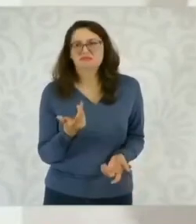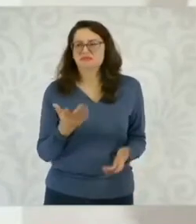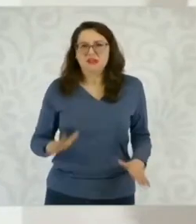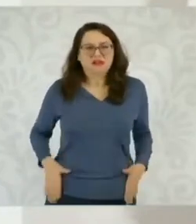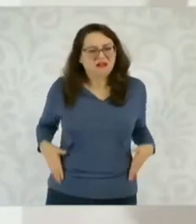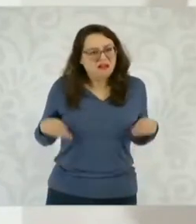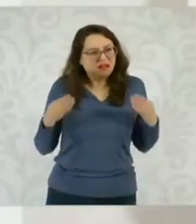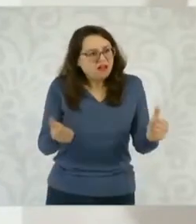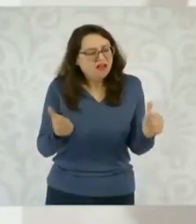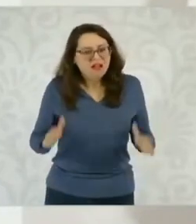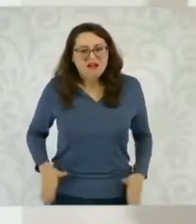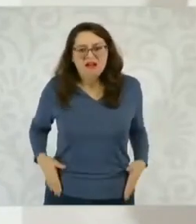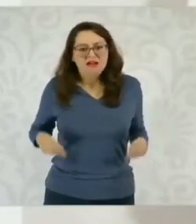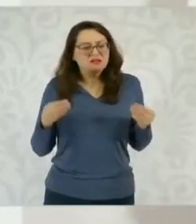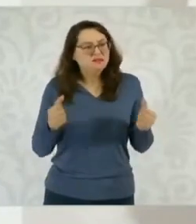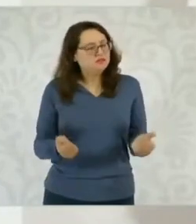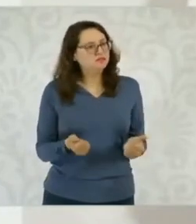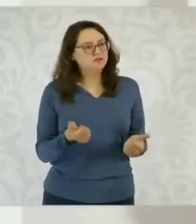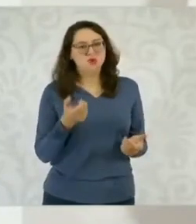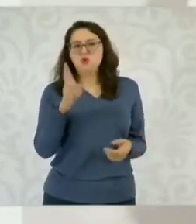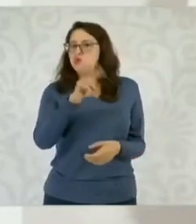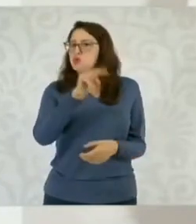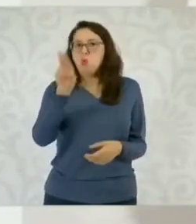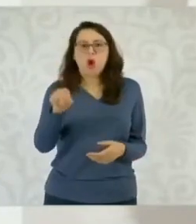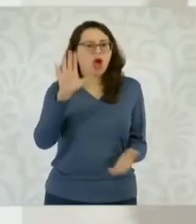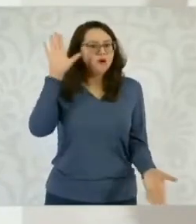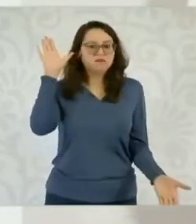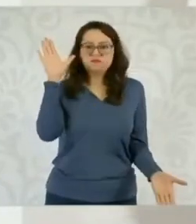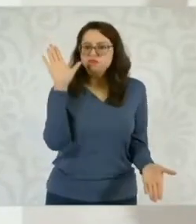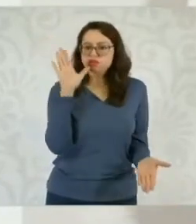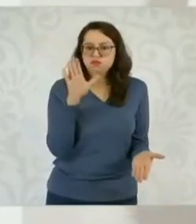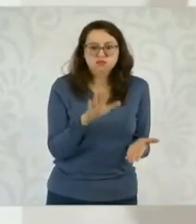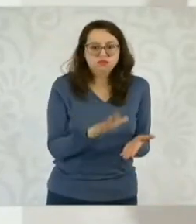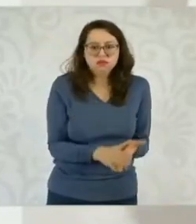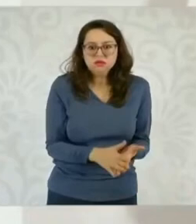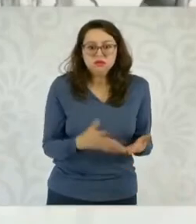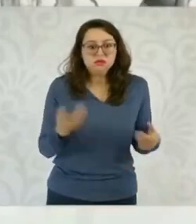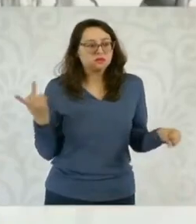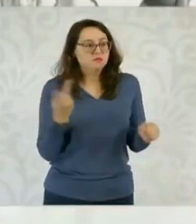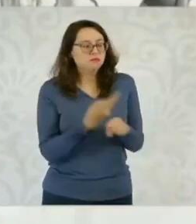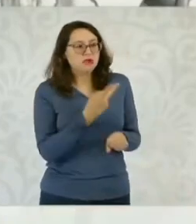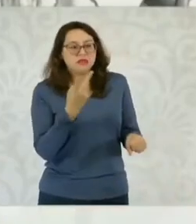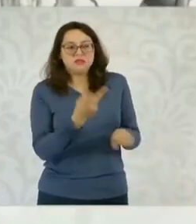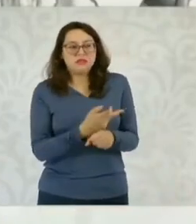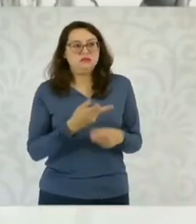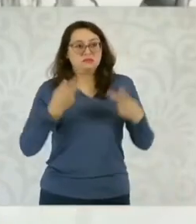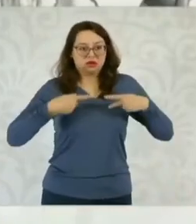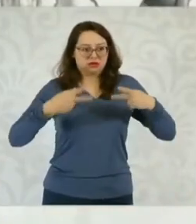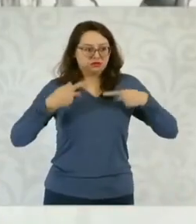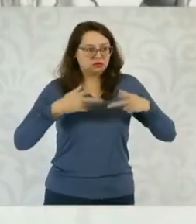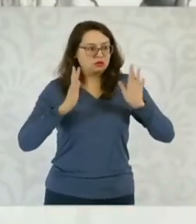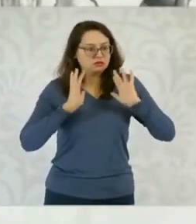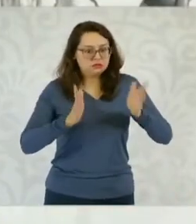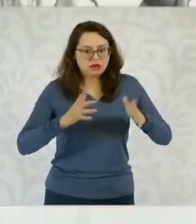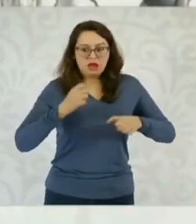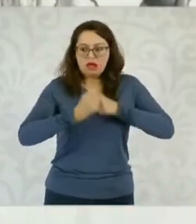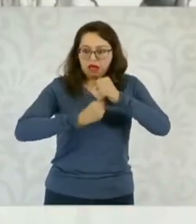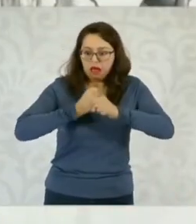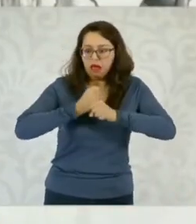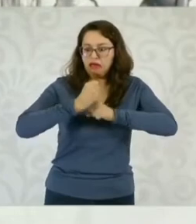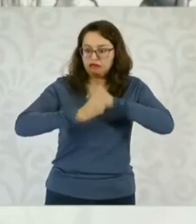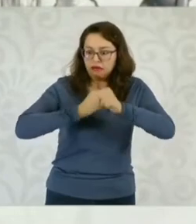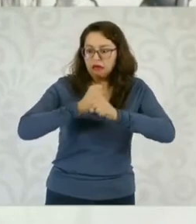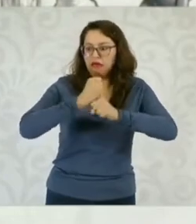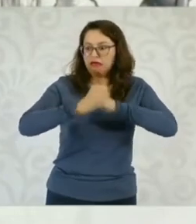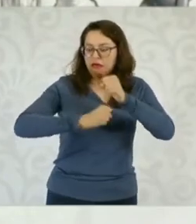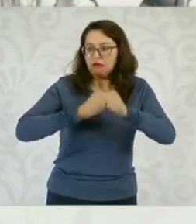trabajador. ¿Qué pasó entonces? Pues muchísimos trabajadores no pudieron pagar su vivienda. Si dejaron de trabajar